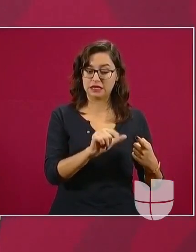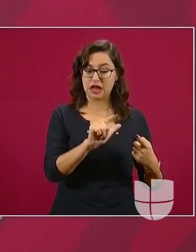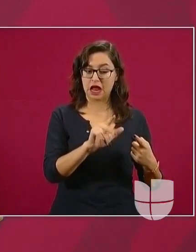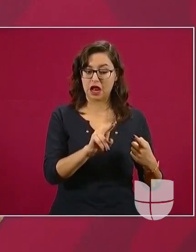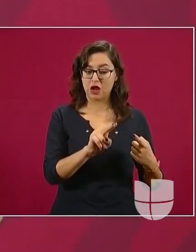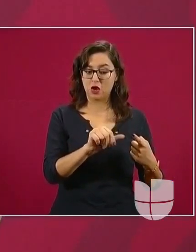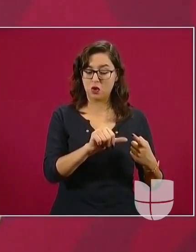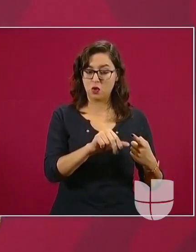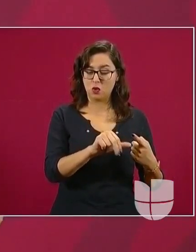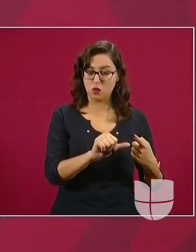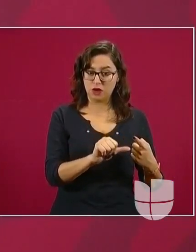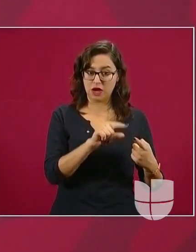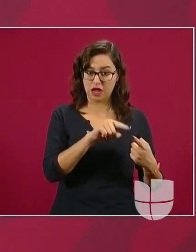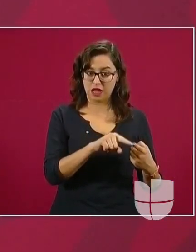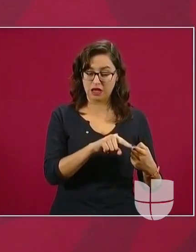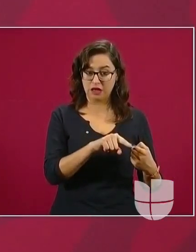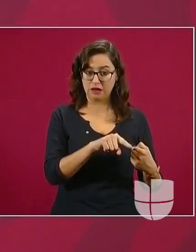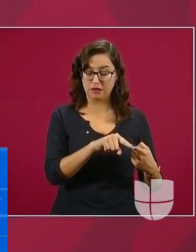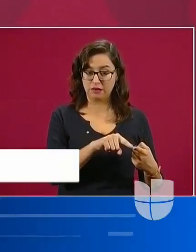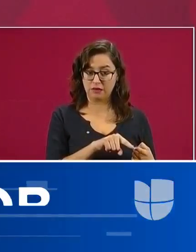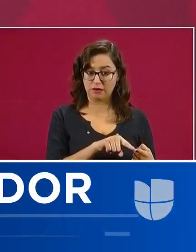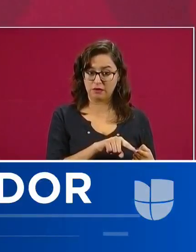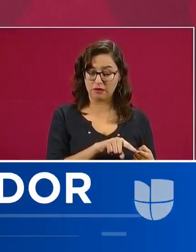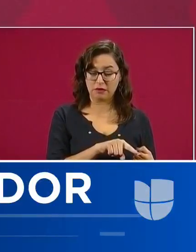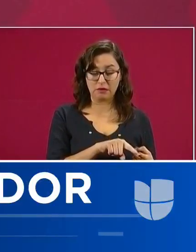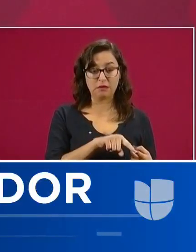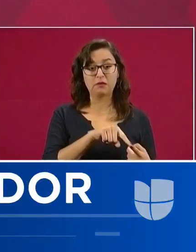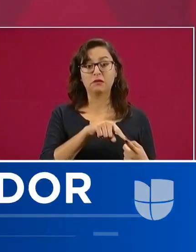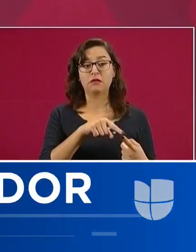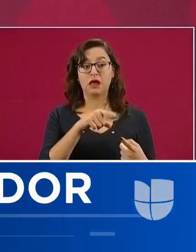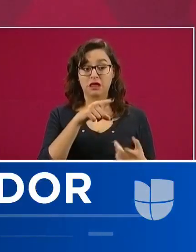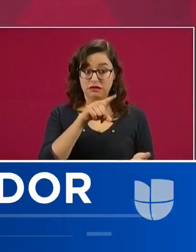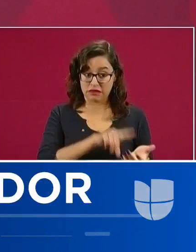Todos los que resulten involucrados